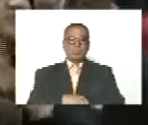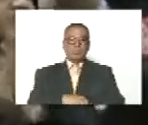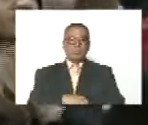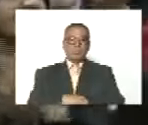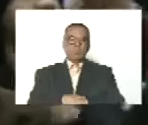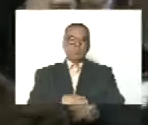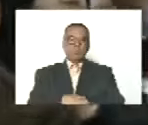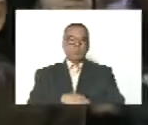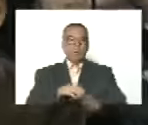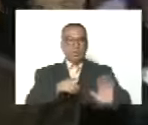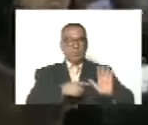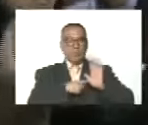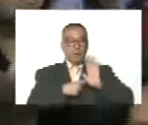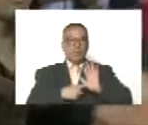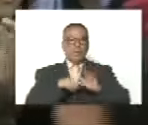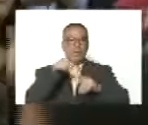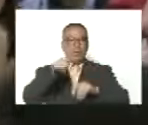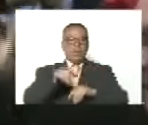la propuesta